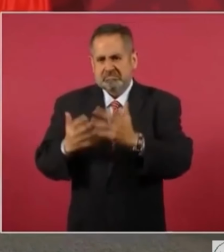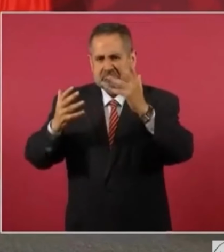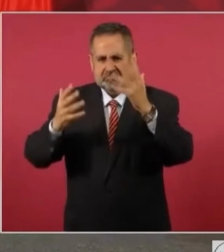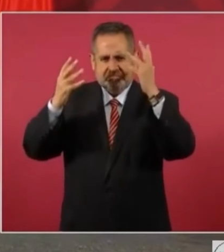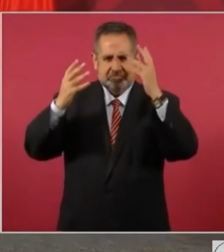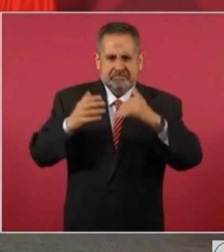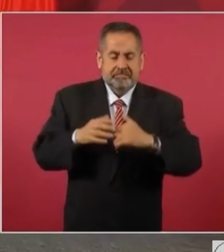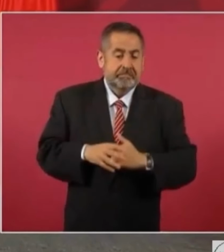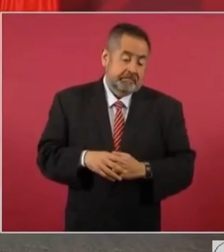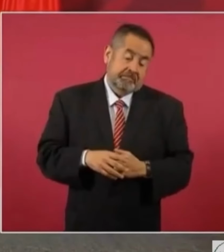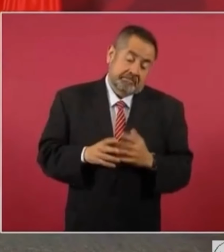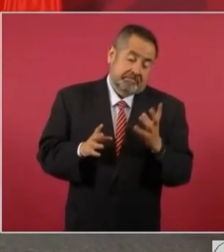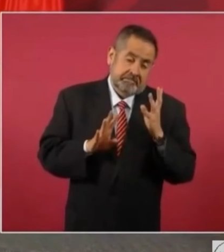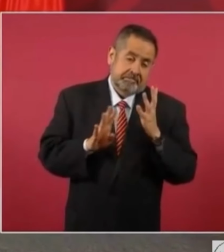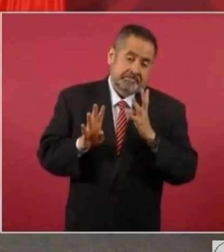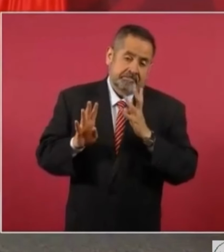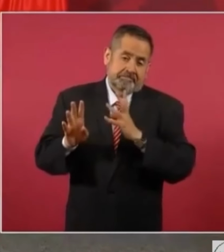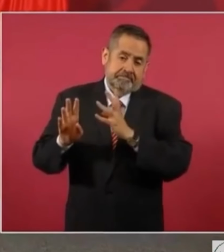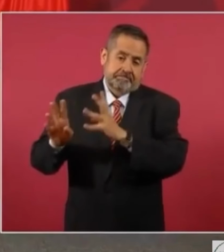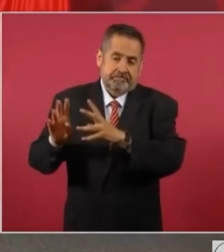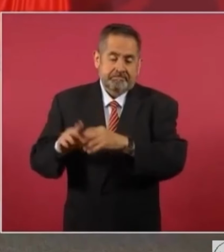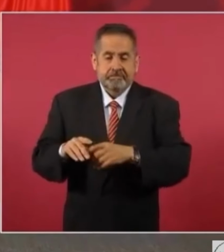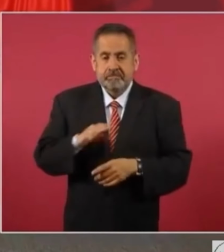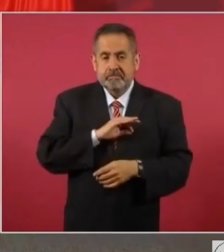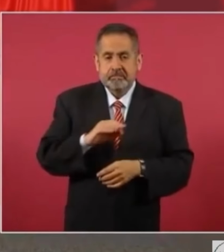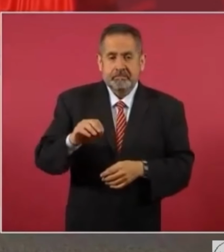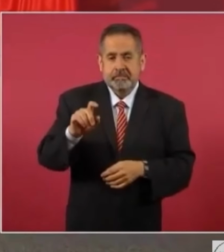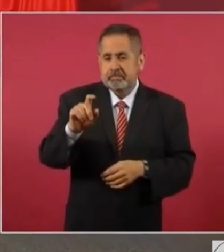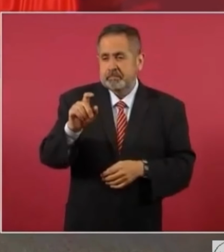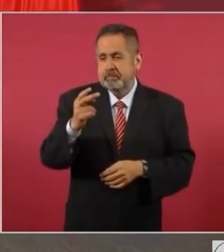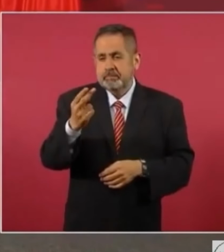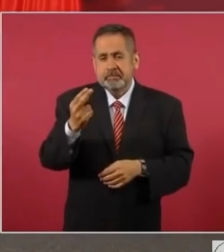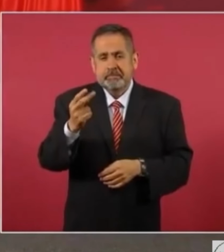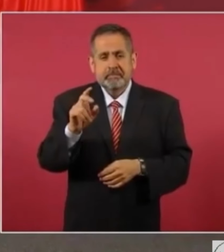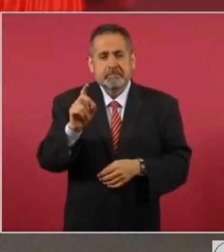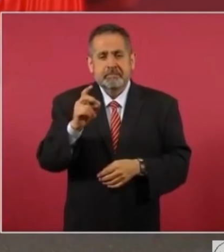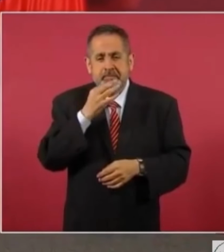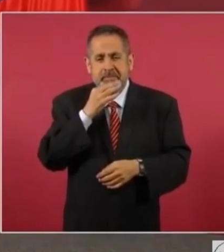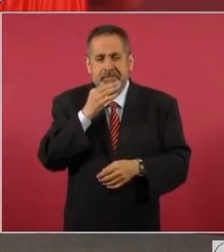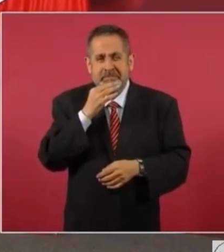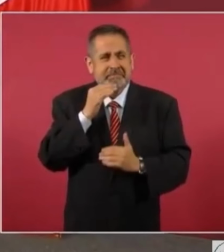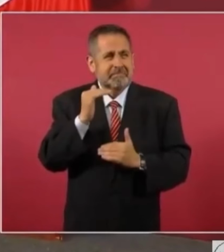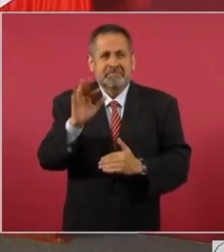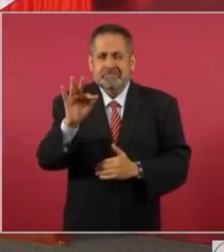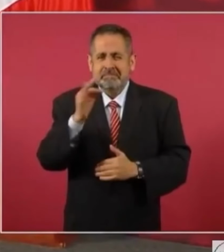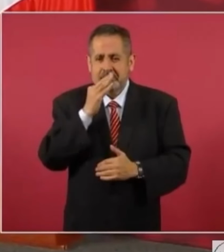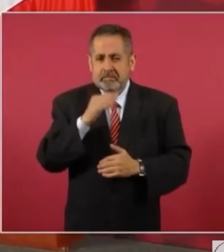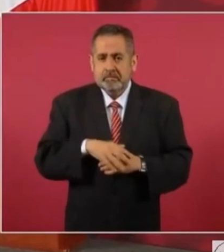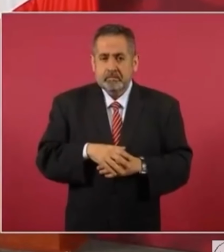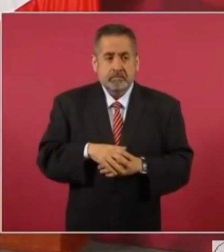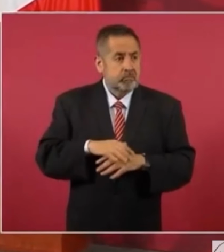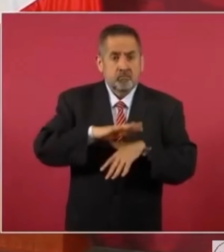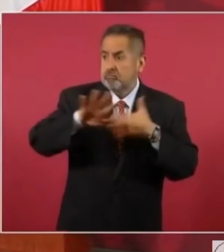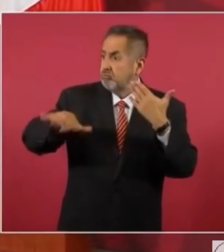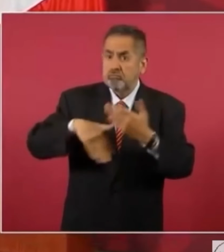Y tardaban 25, 30 minutos, 40, y ahí estaban